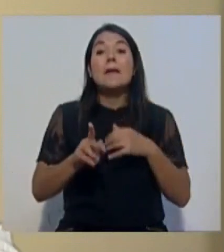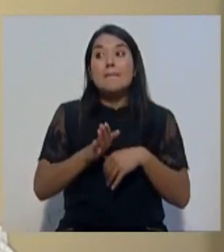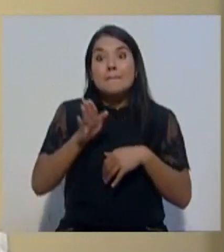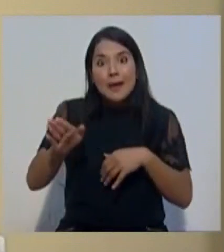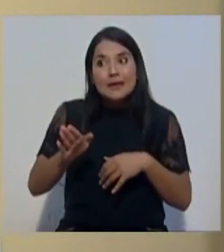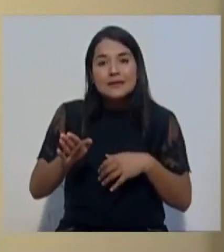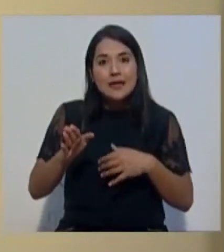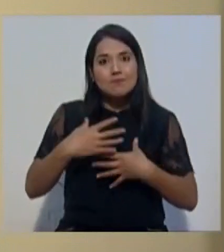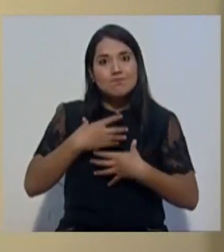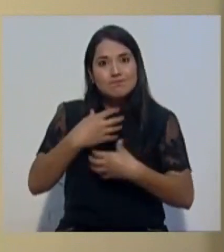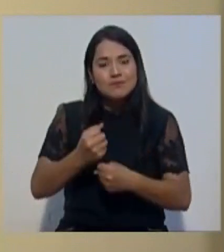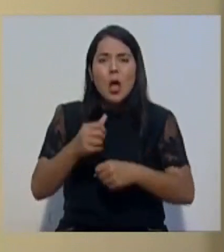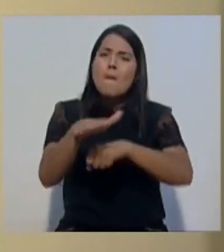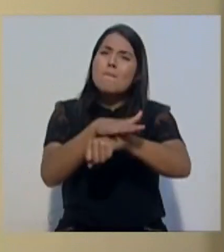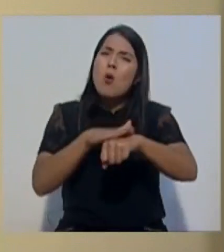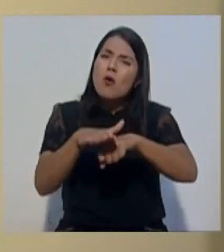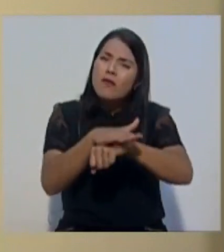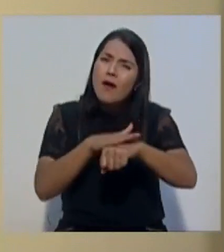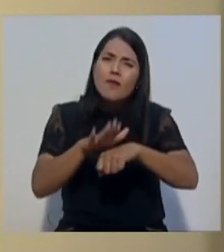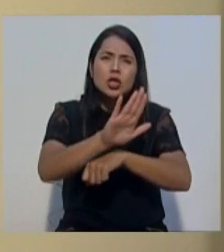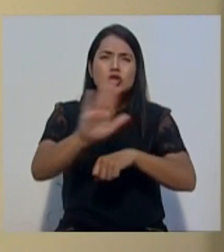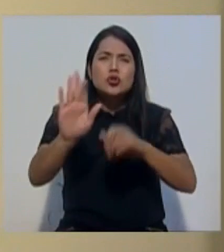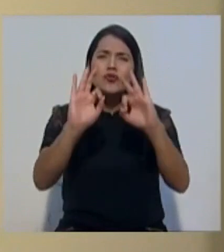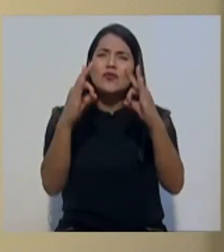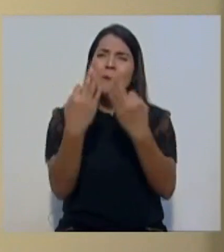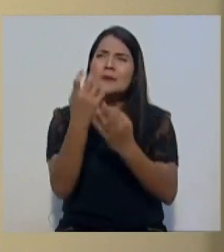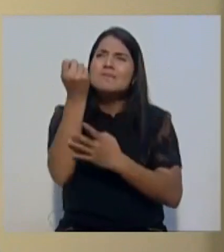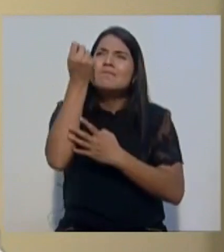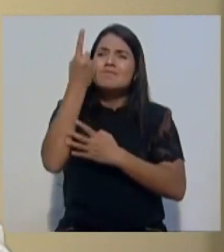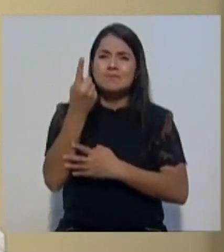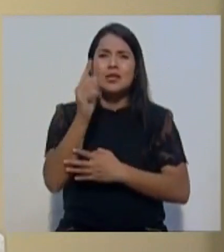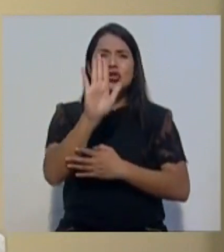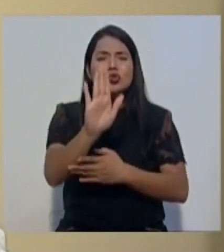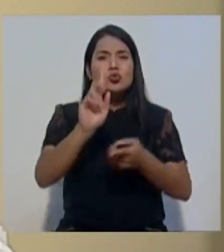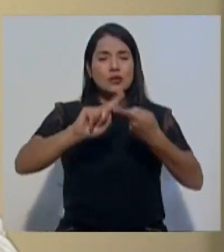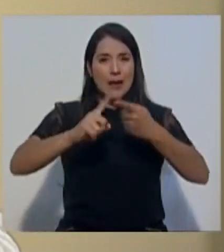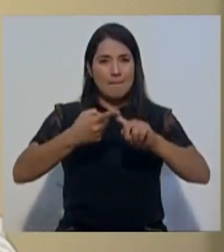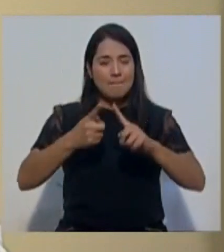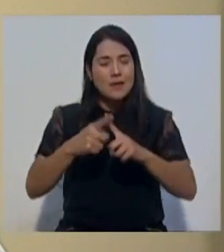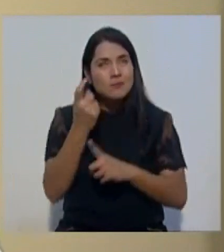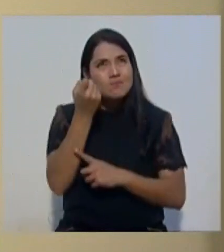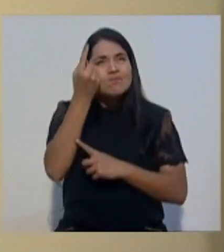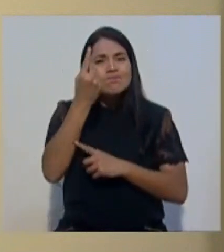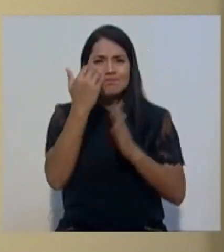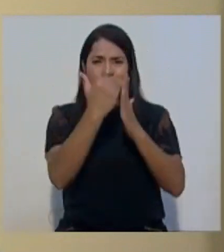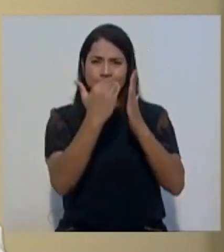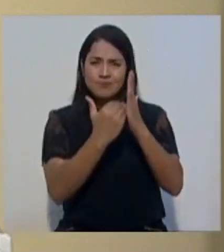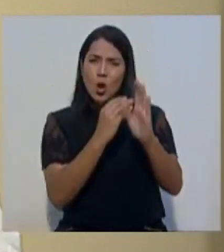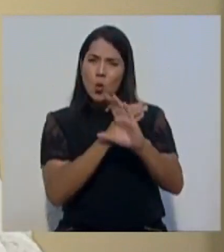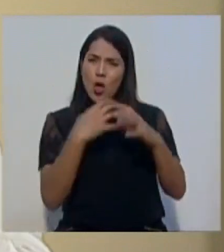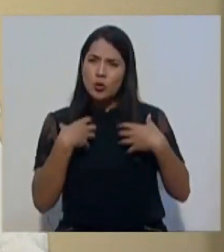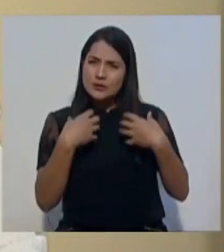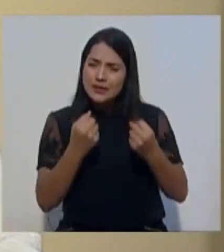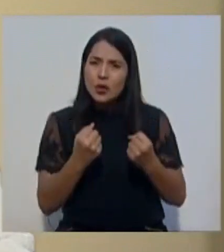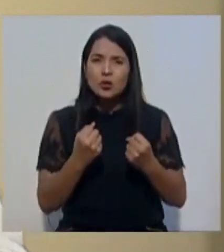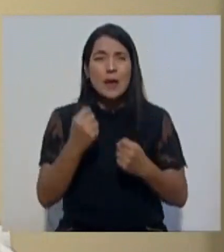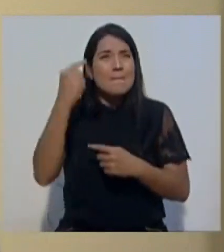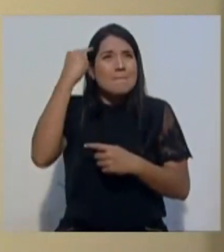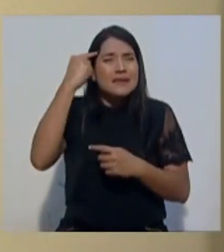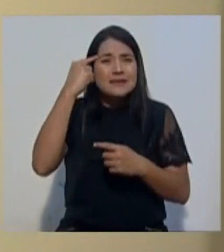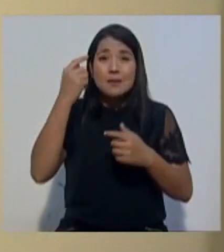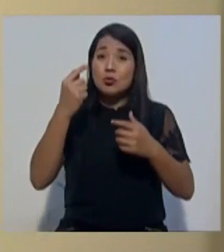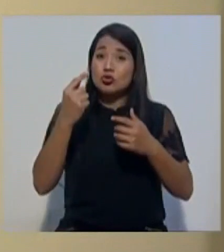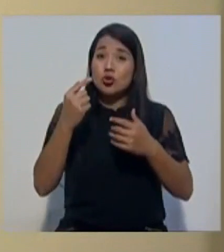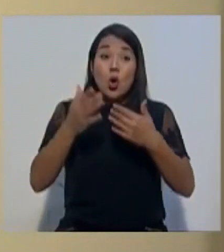favor, sensibilicemos a nuestras familias, a nuestros amigos. Pensemos que cualquier día es cualquier familiar el